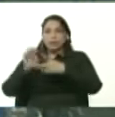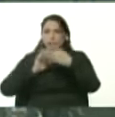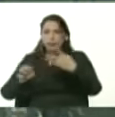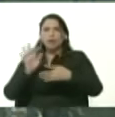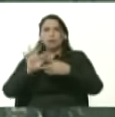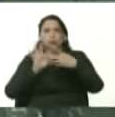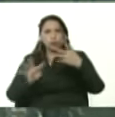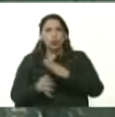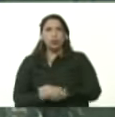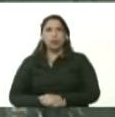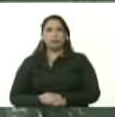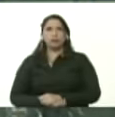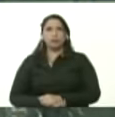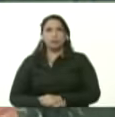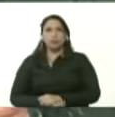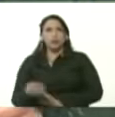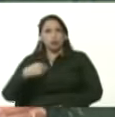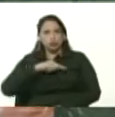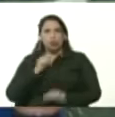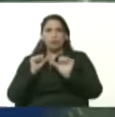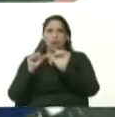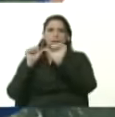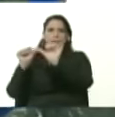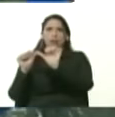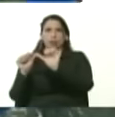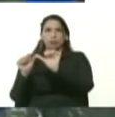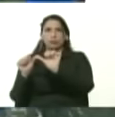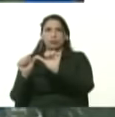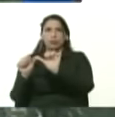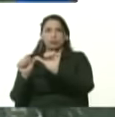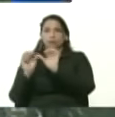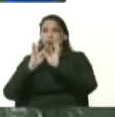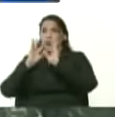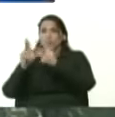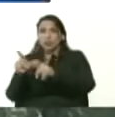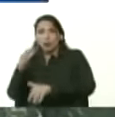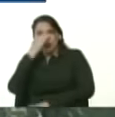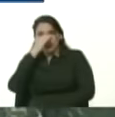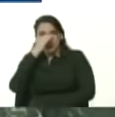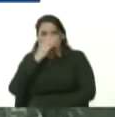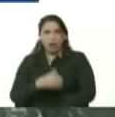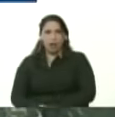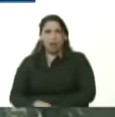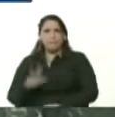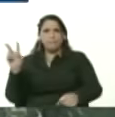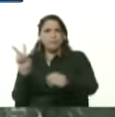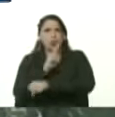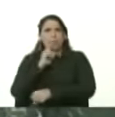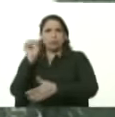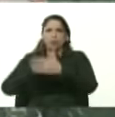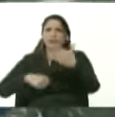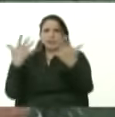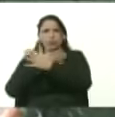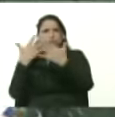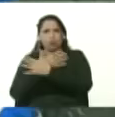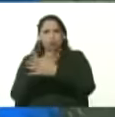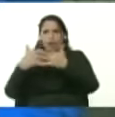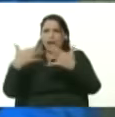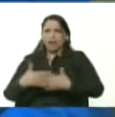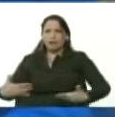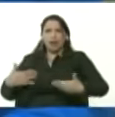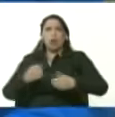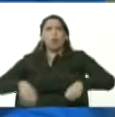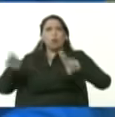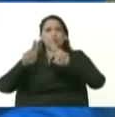funciona y la mantendremos. Confesión criminal, violatoria sin duda de la Carta de las